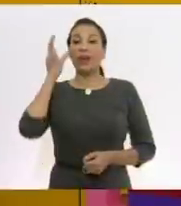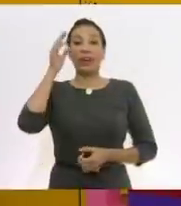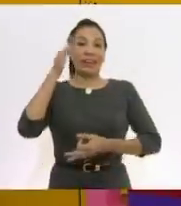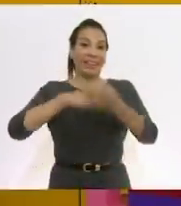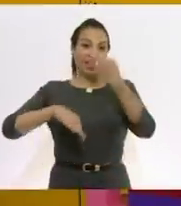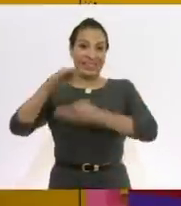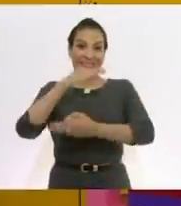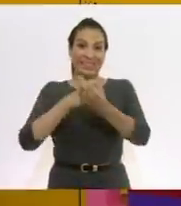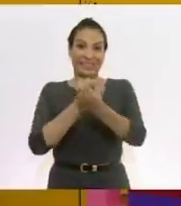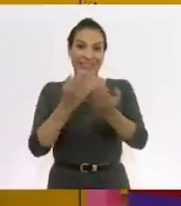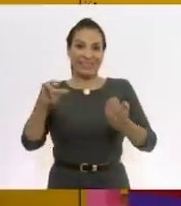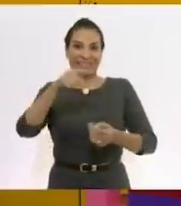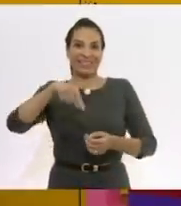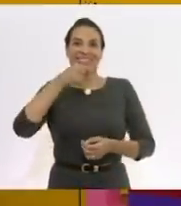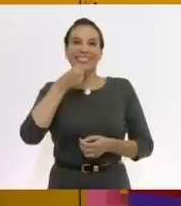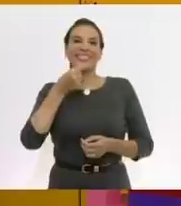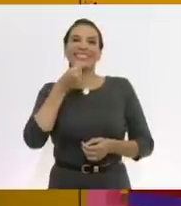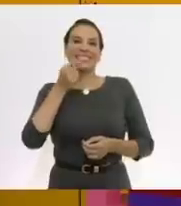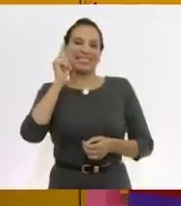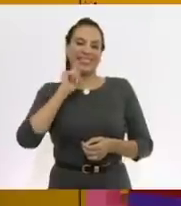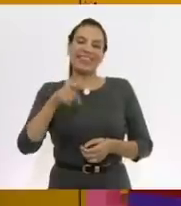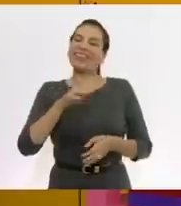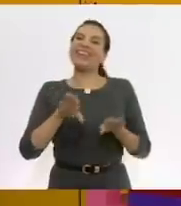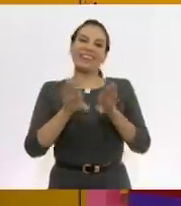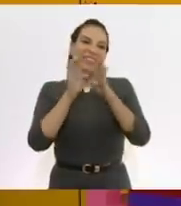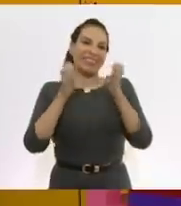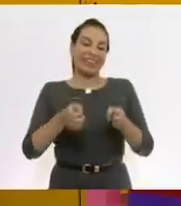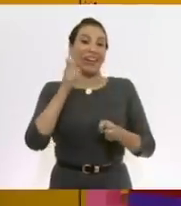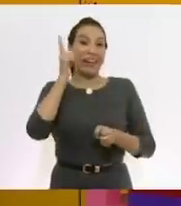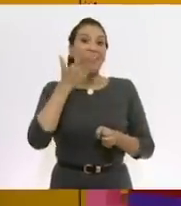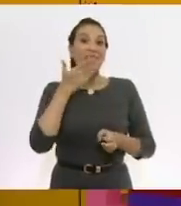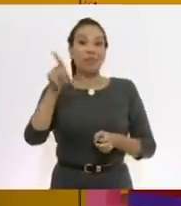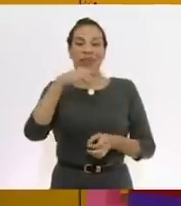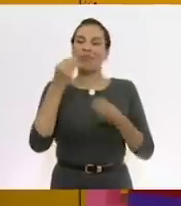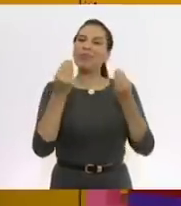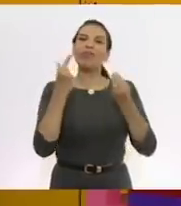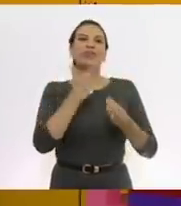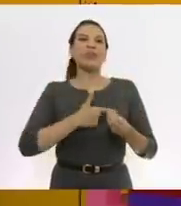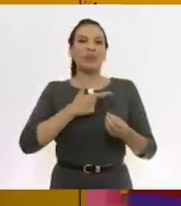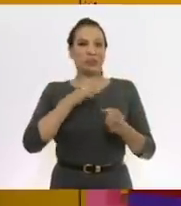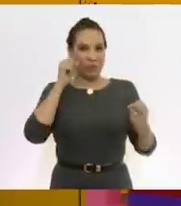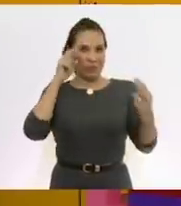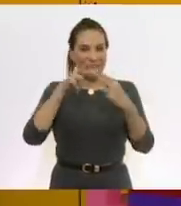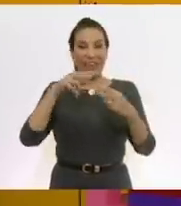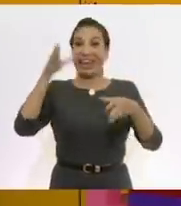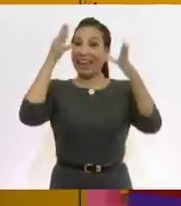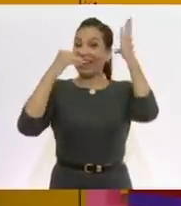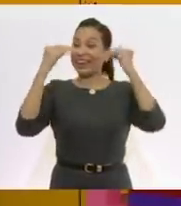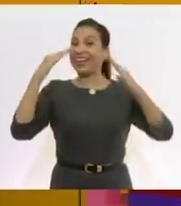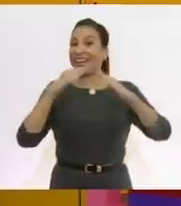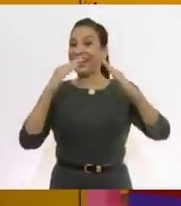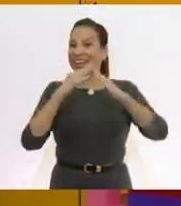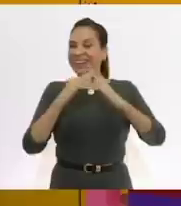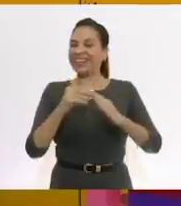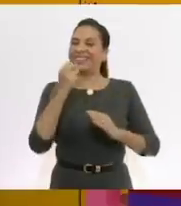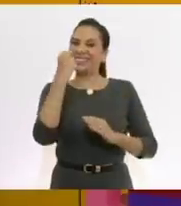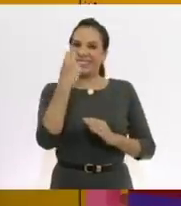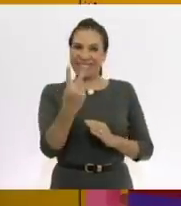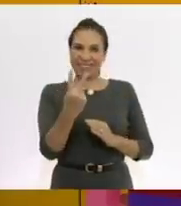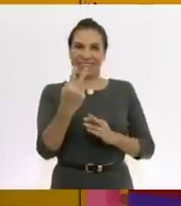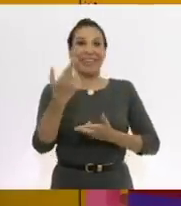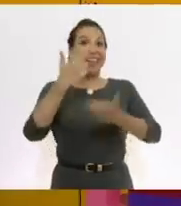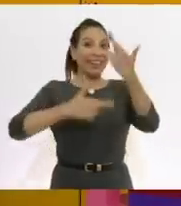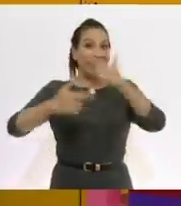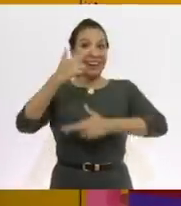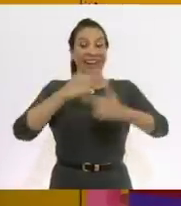a todas y todos. ¿Cómo están? Espero que muy bien. Me da mucho gusto verlos en Aprende en Casa 2.